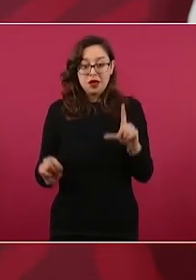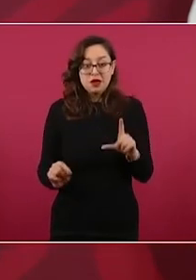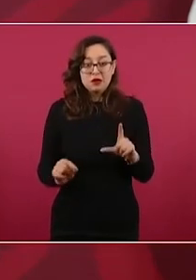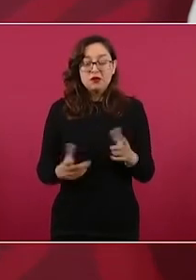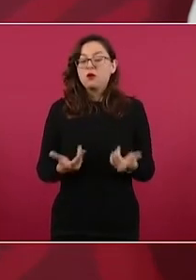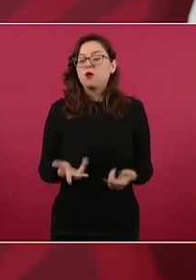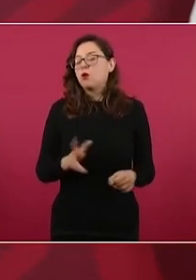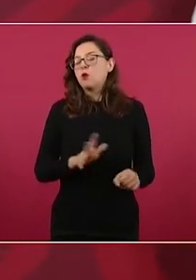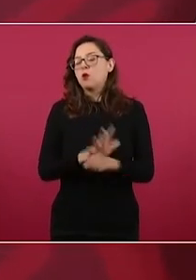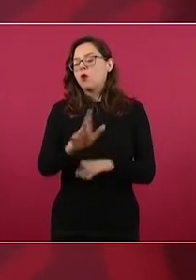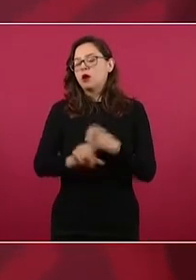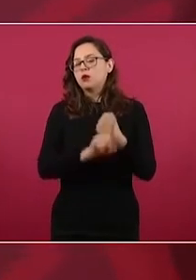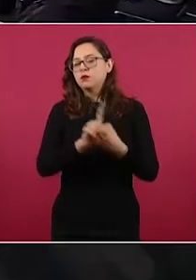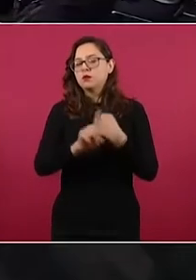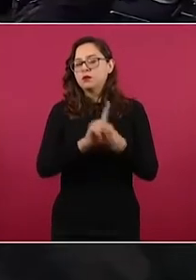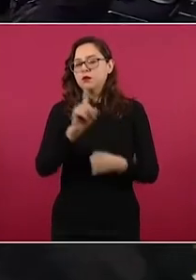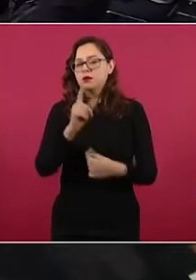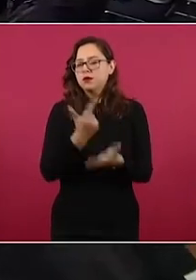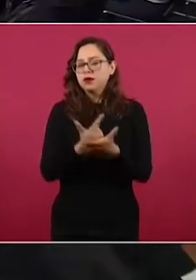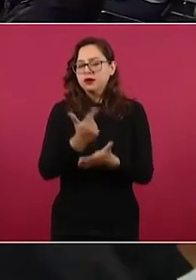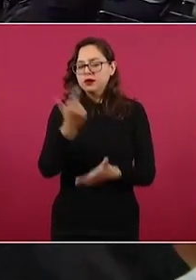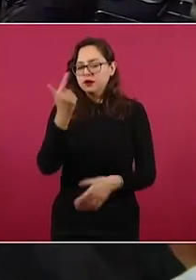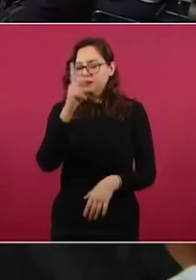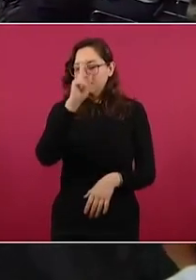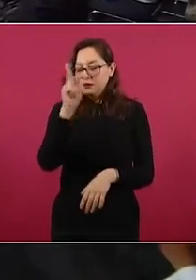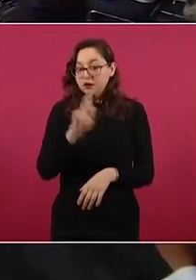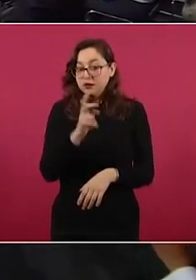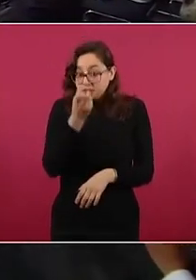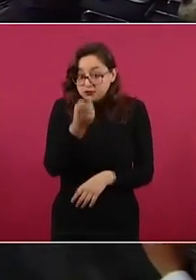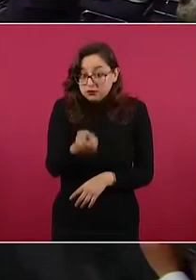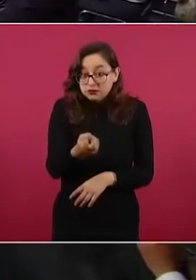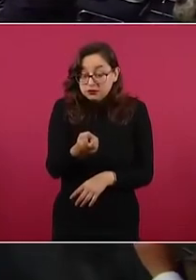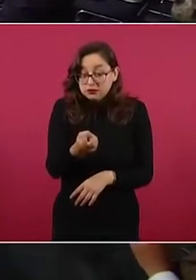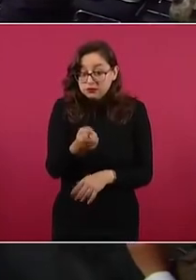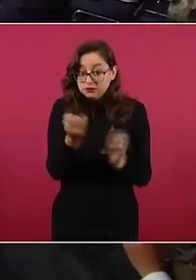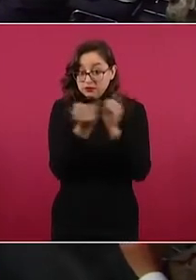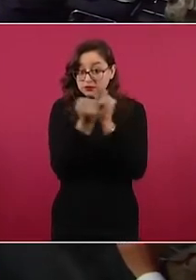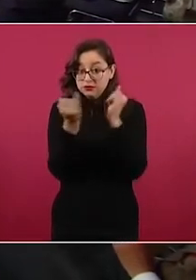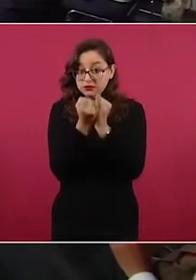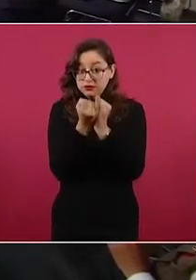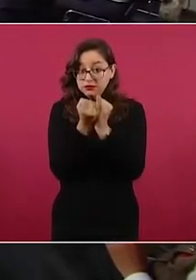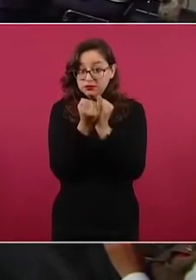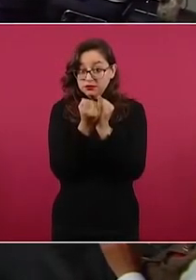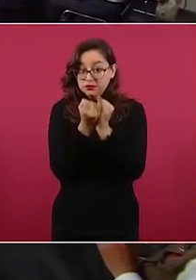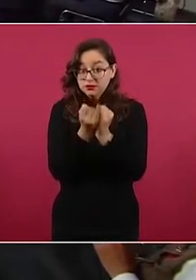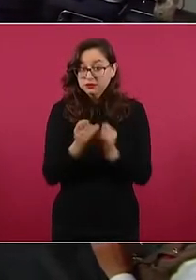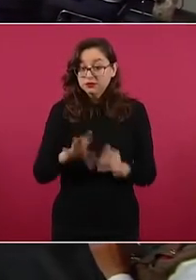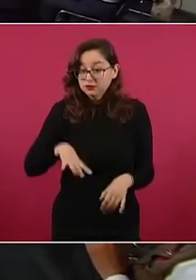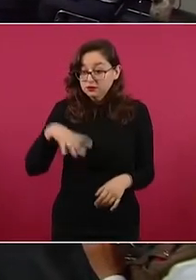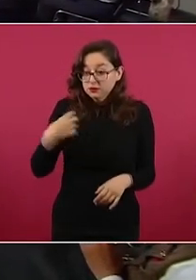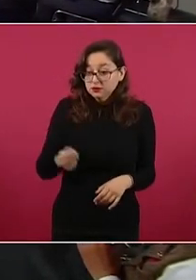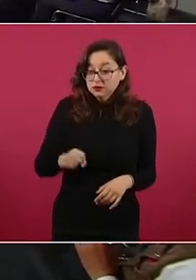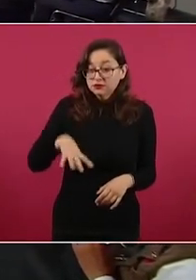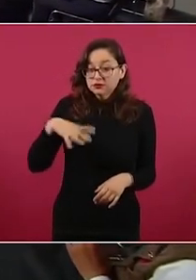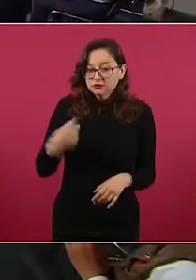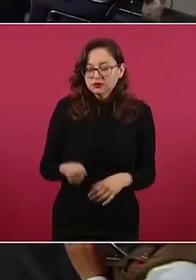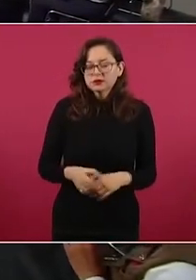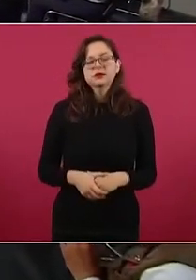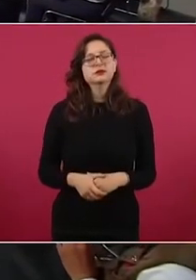estricto esa fórmula, porque en nuestro país